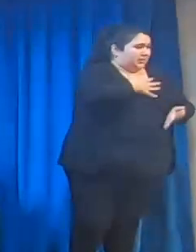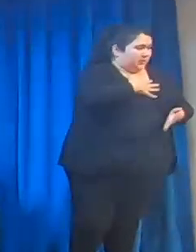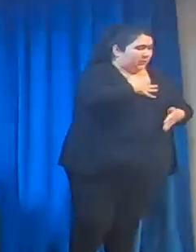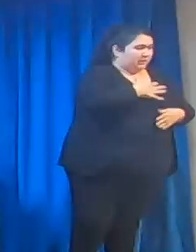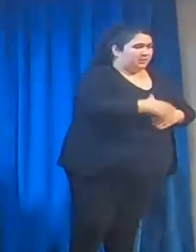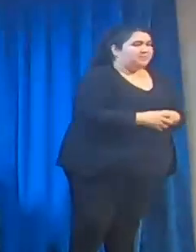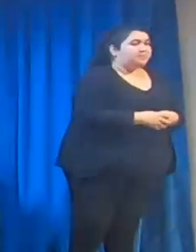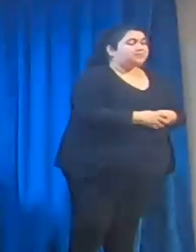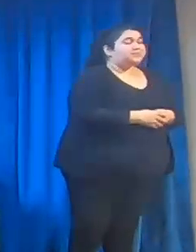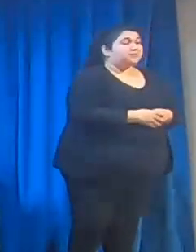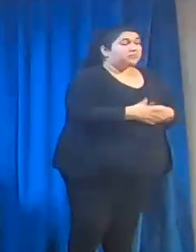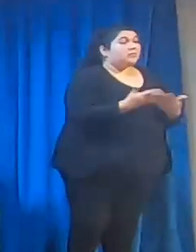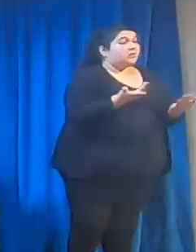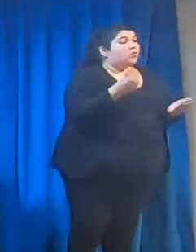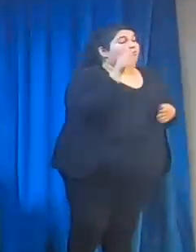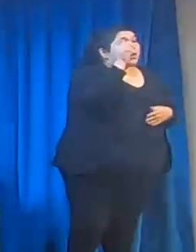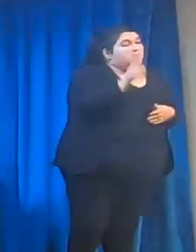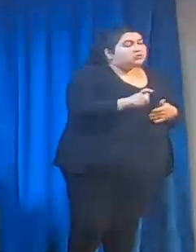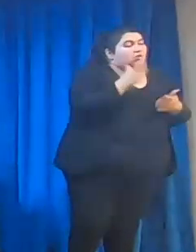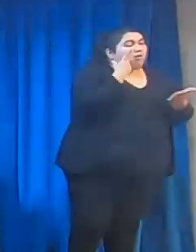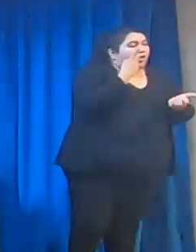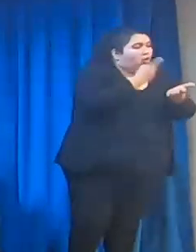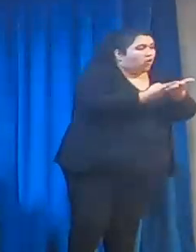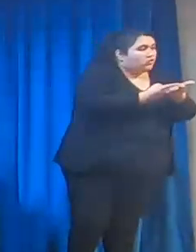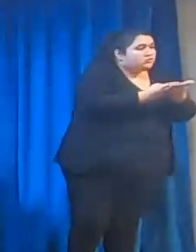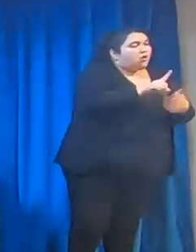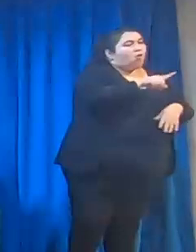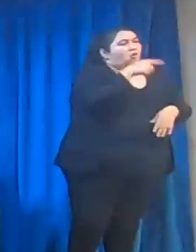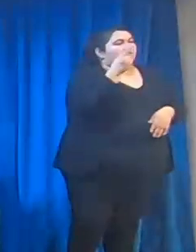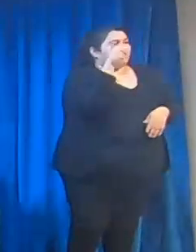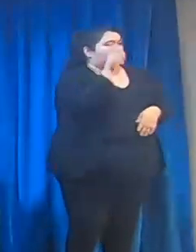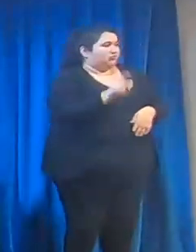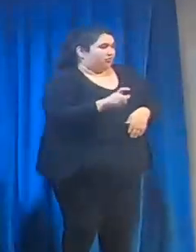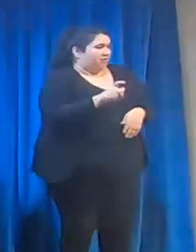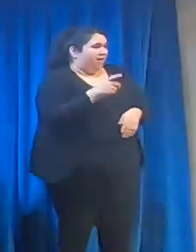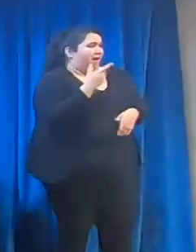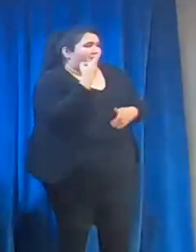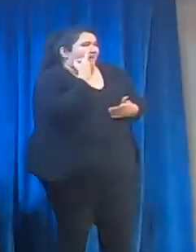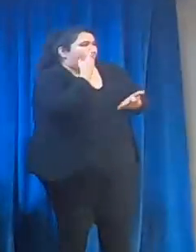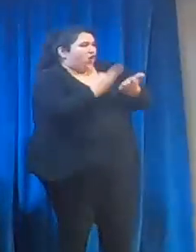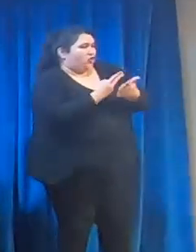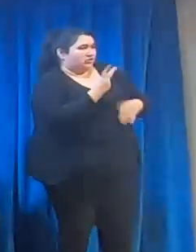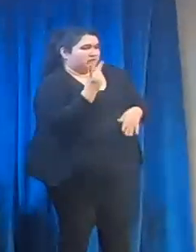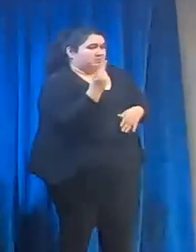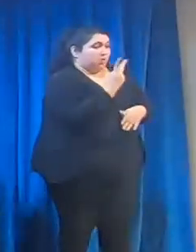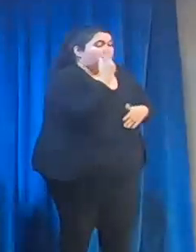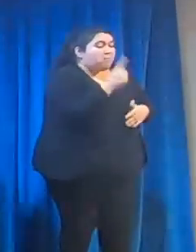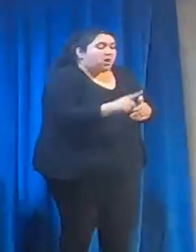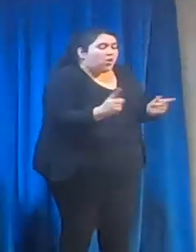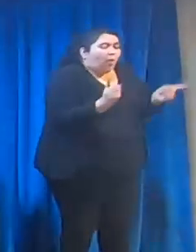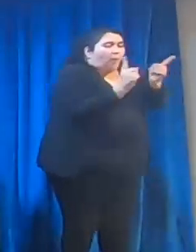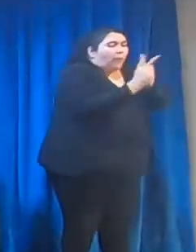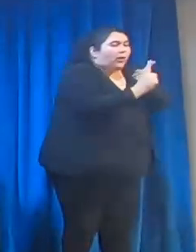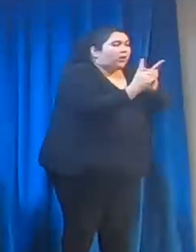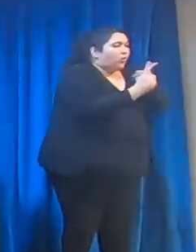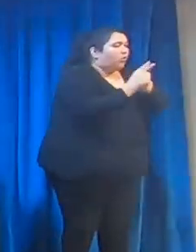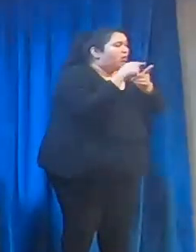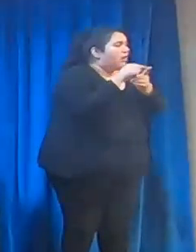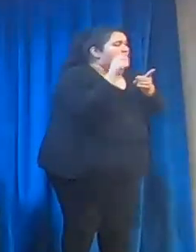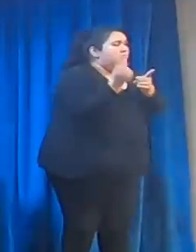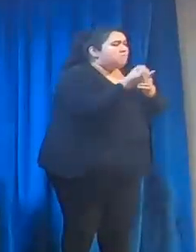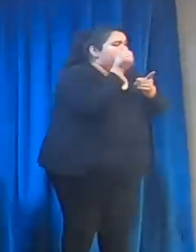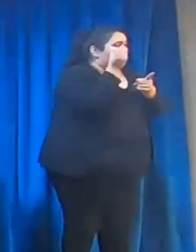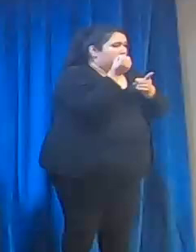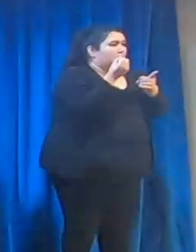asimétricos. Un sujeto reconoce y otro es reconocido, pero se trata de vínculos que fundamentalmente